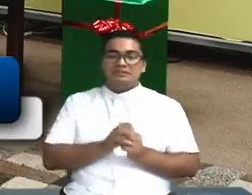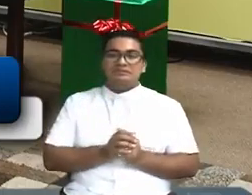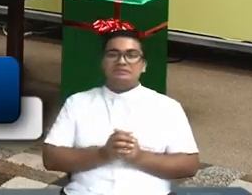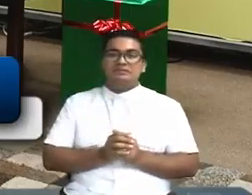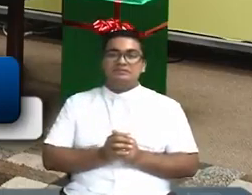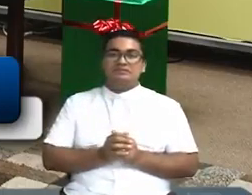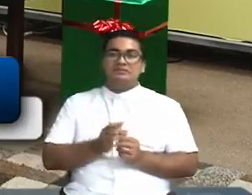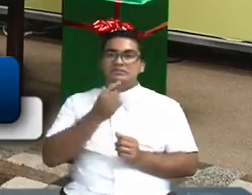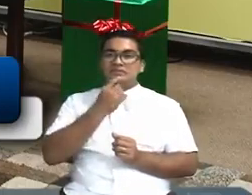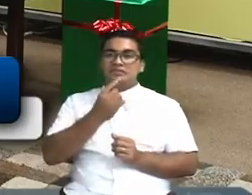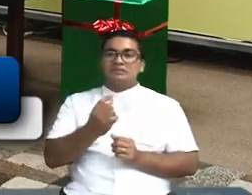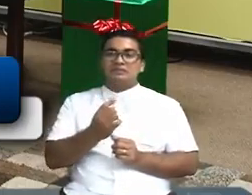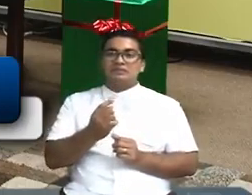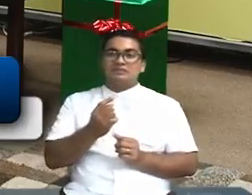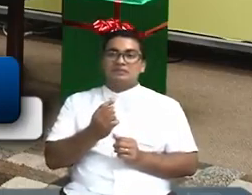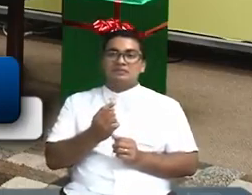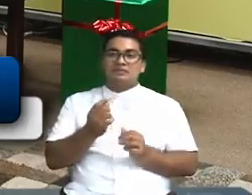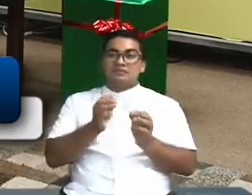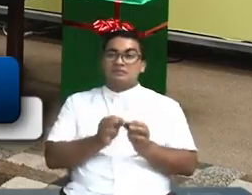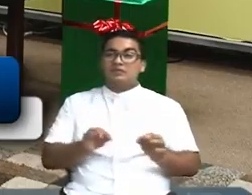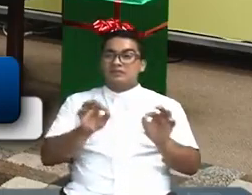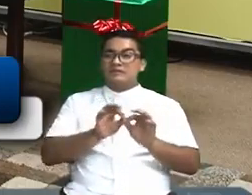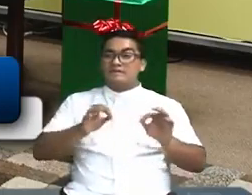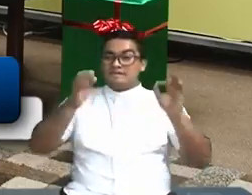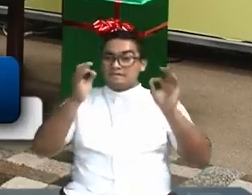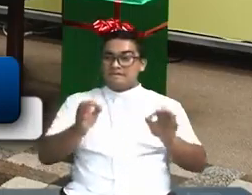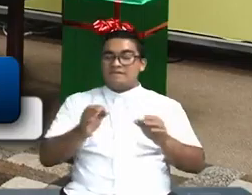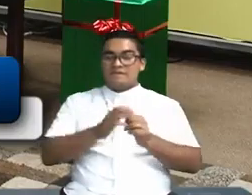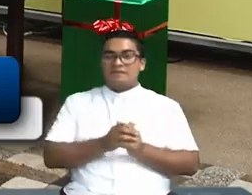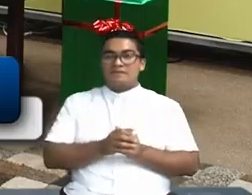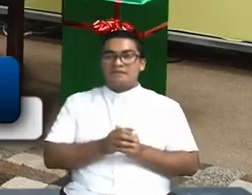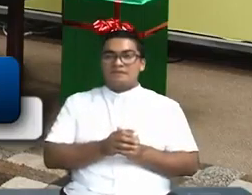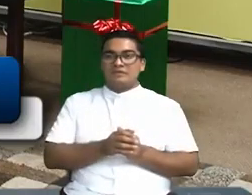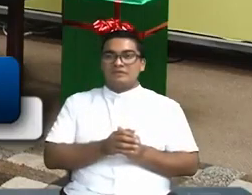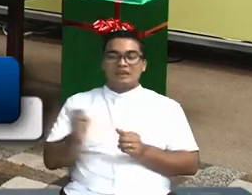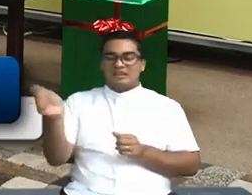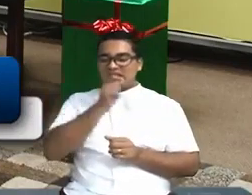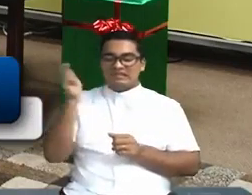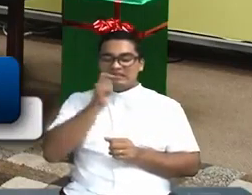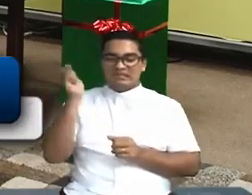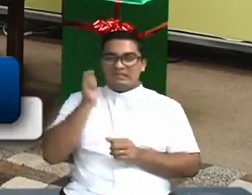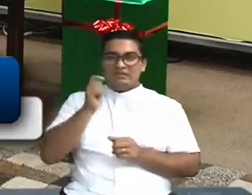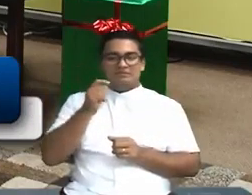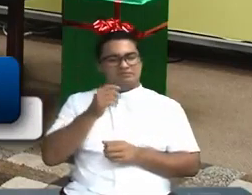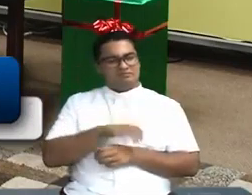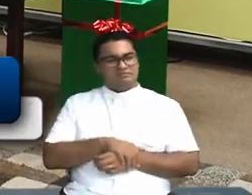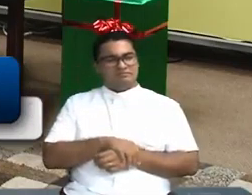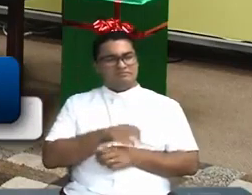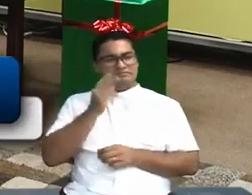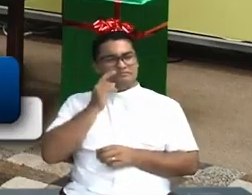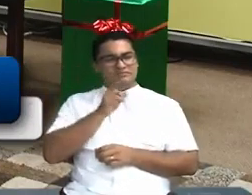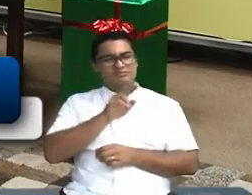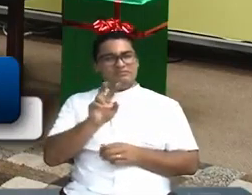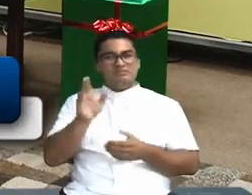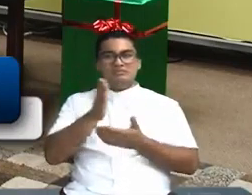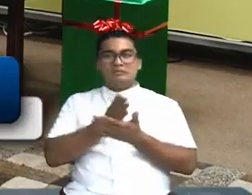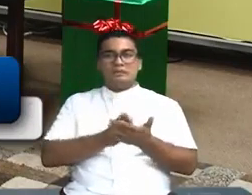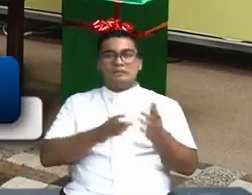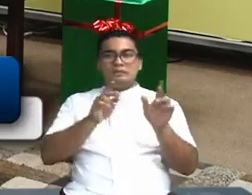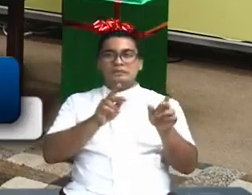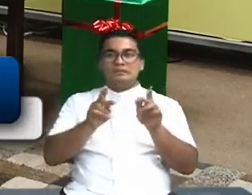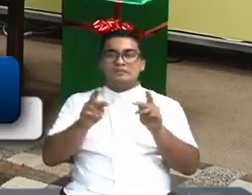lo hagas de una manera correcta. No es solo que, porque a veces yo he visto algunos pacientes que dicen,